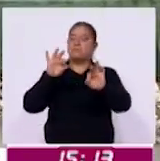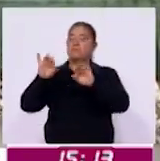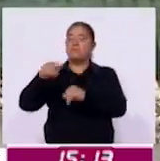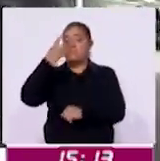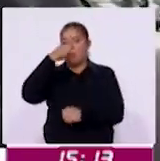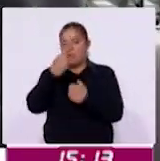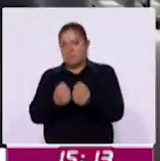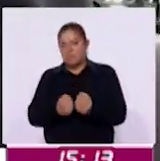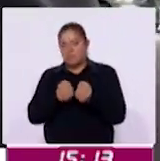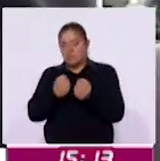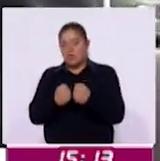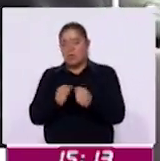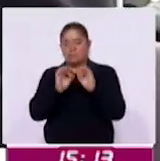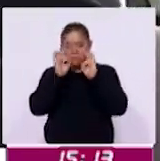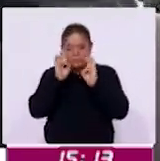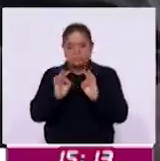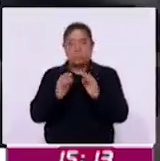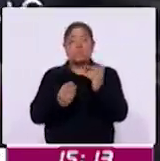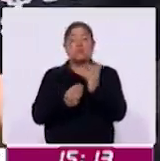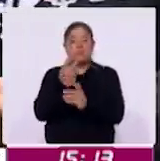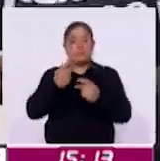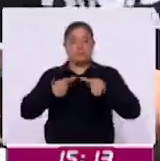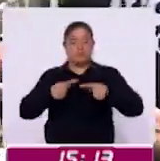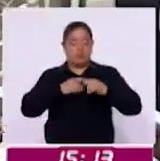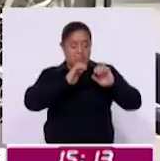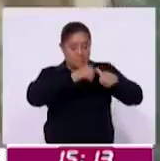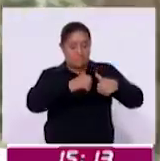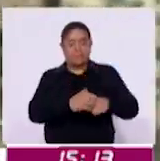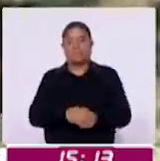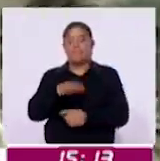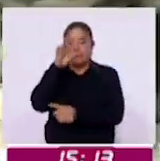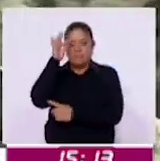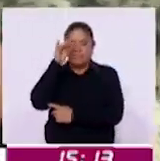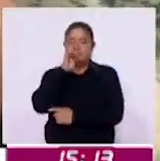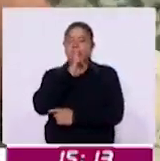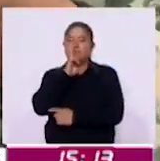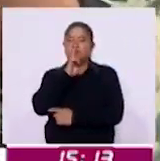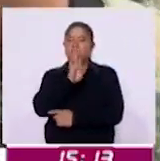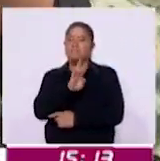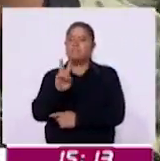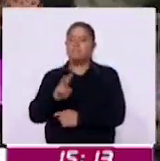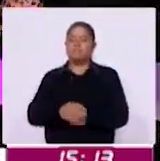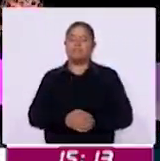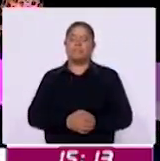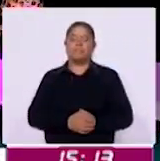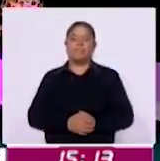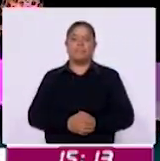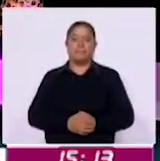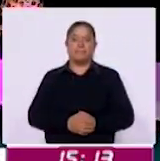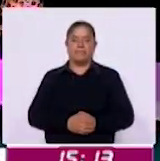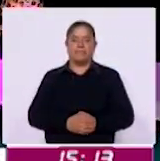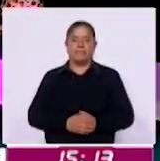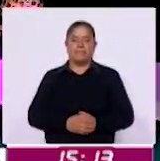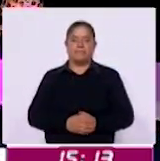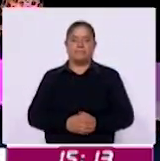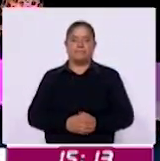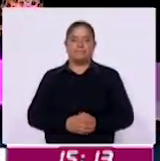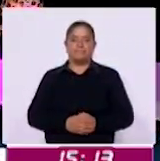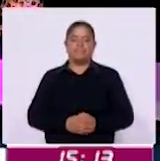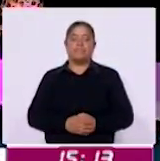de asegurar la idoneidad de los nuevos reclutas. Para Corazit Noticias, Beatriz Vázquez. En